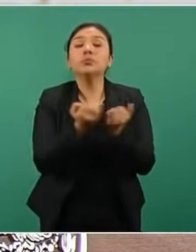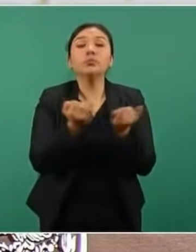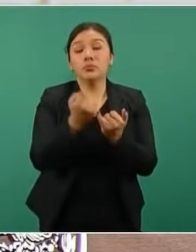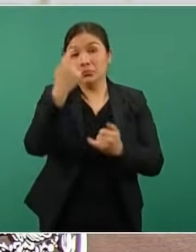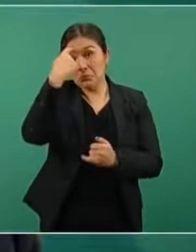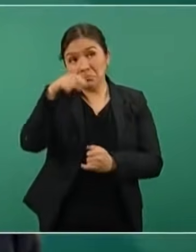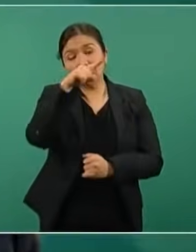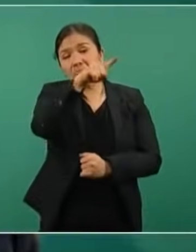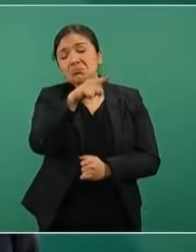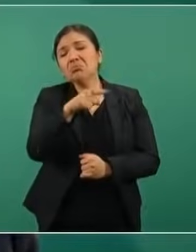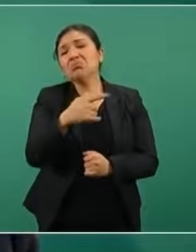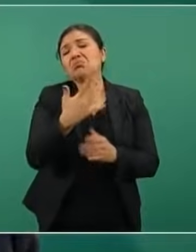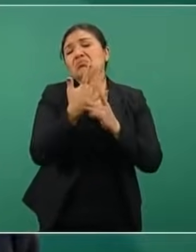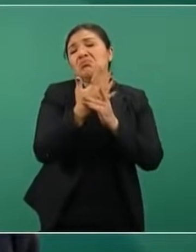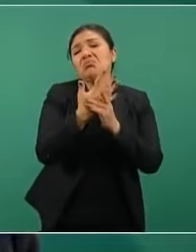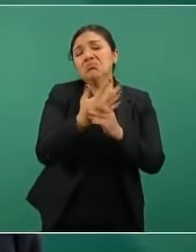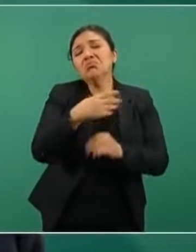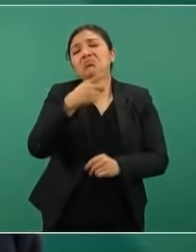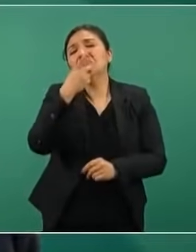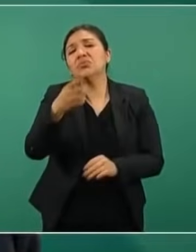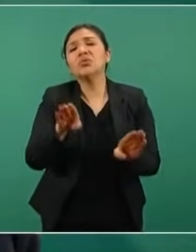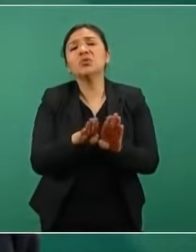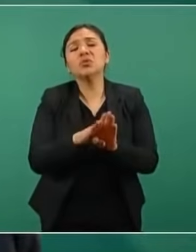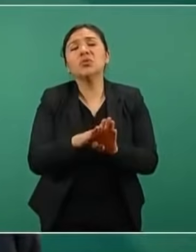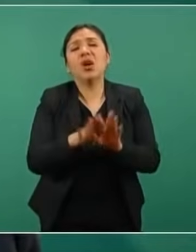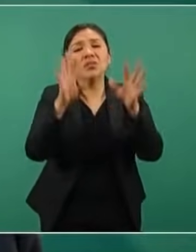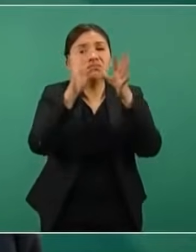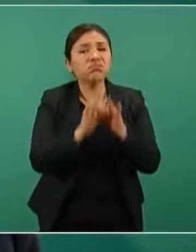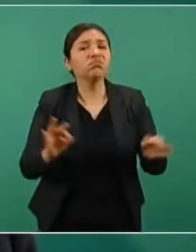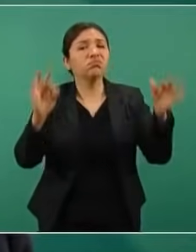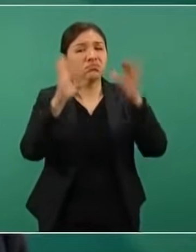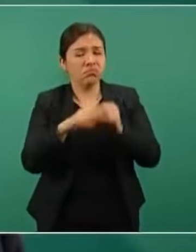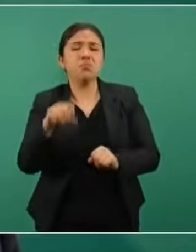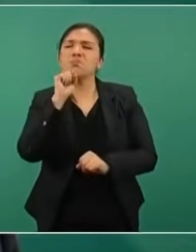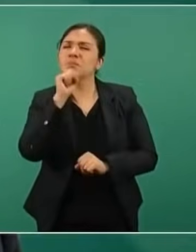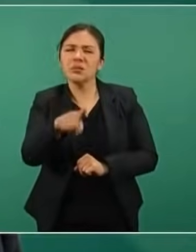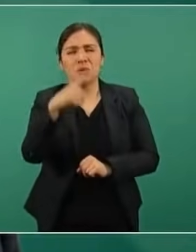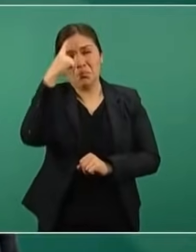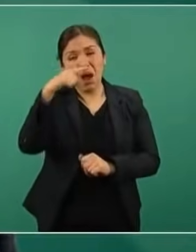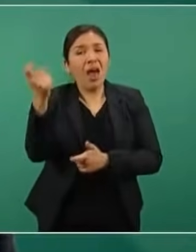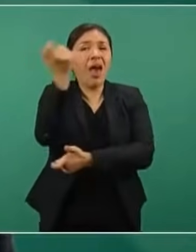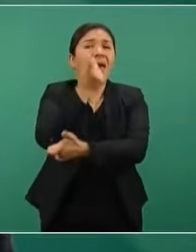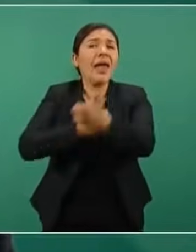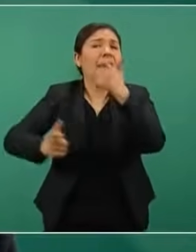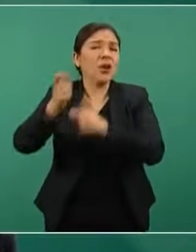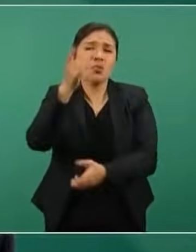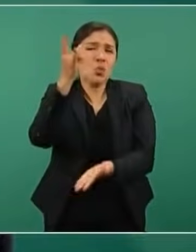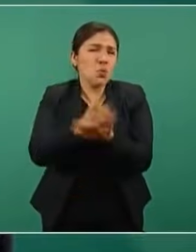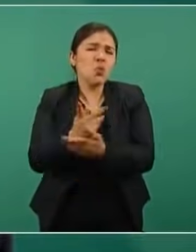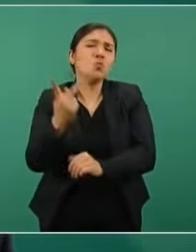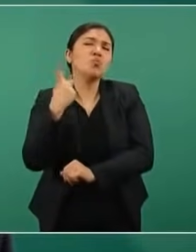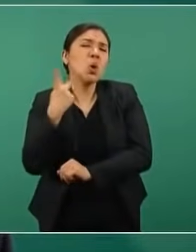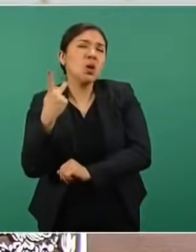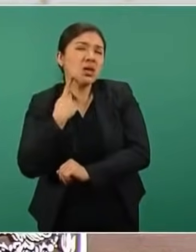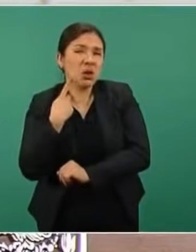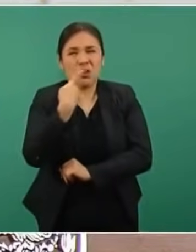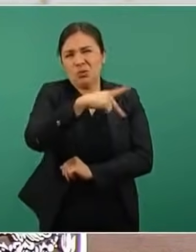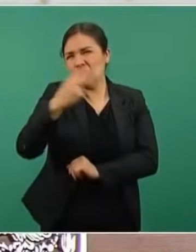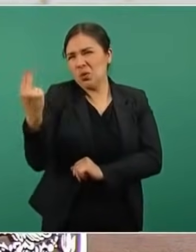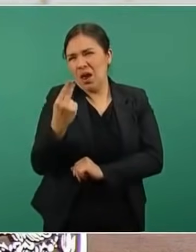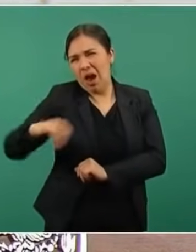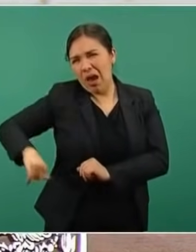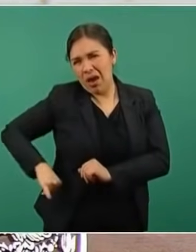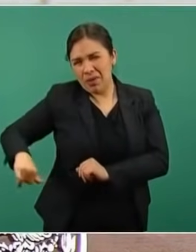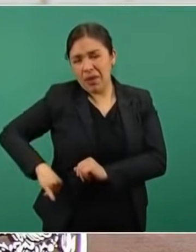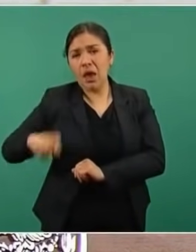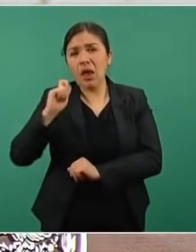la argumentación con propósitos también económicos o políticos